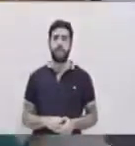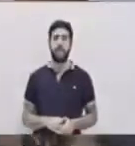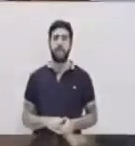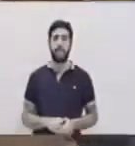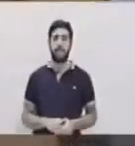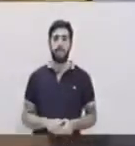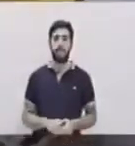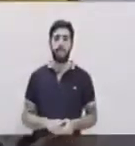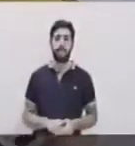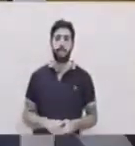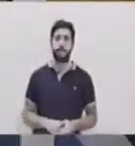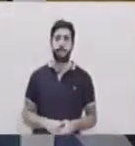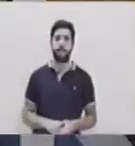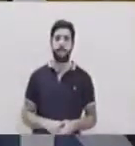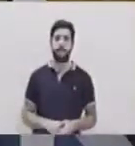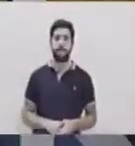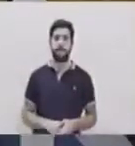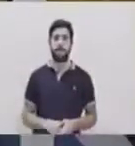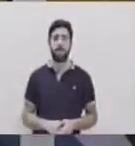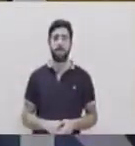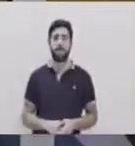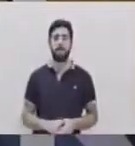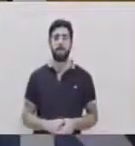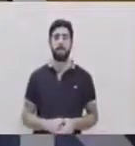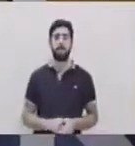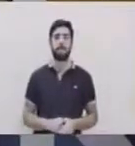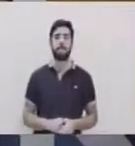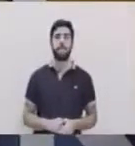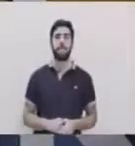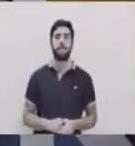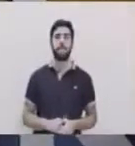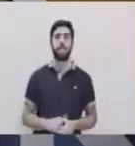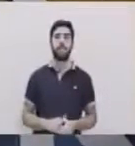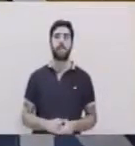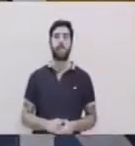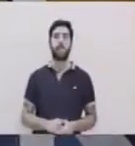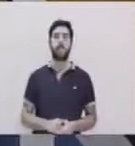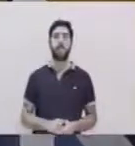¿verdad? Sí, Y la puedo poner. en cualquier posición.